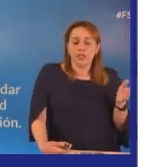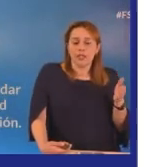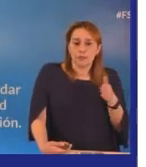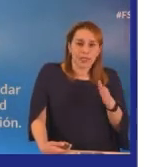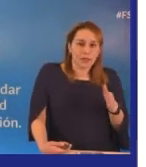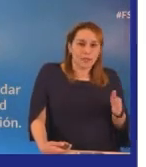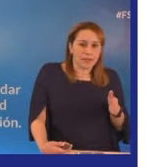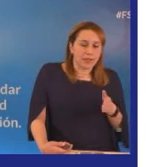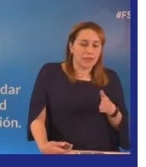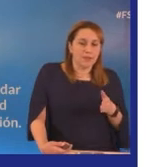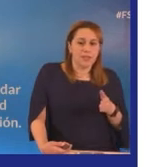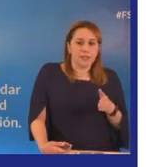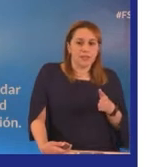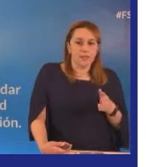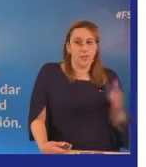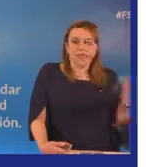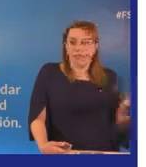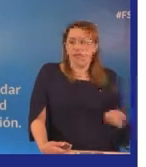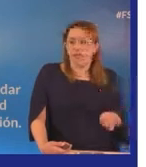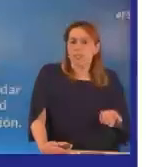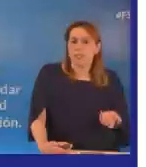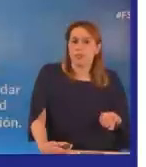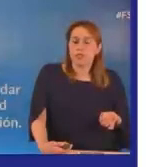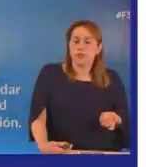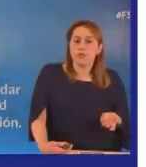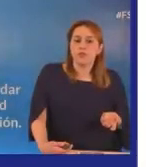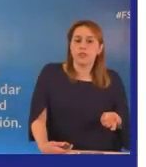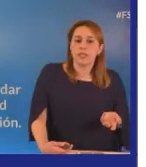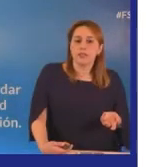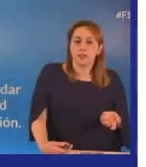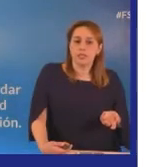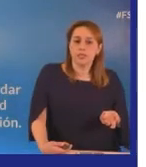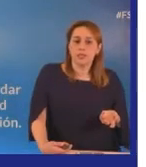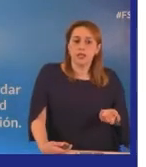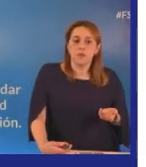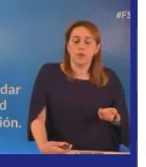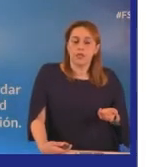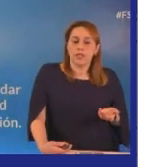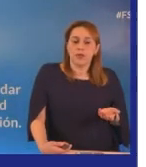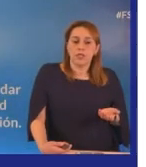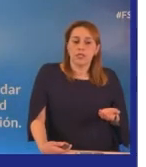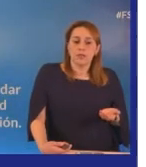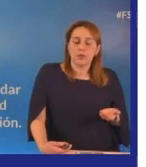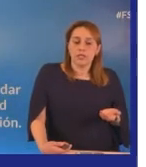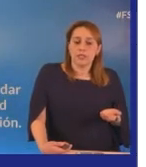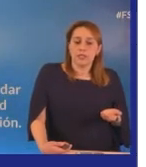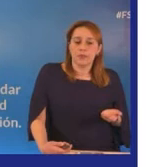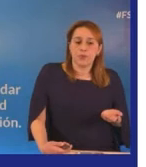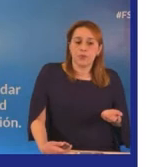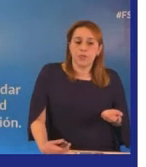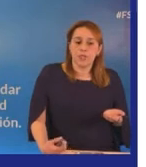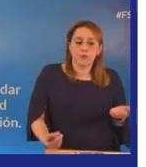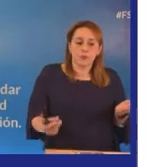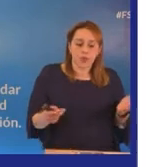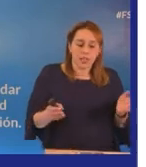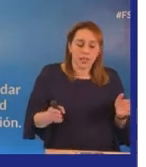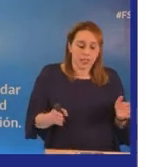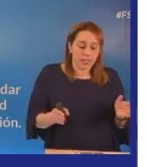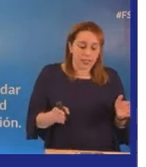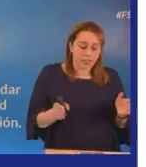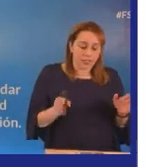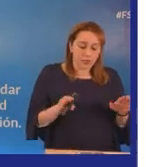Por lo general, para la parte de alimentación tendríamos que hacer algunas modificaciones, porque en algunas circunstancias de pronto